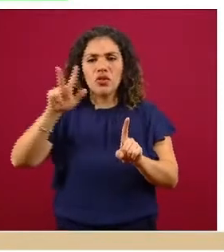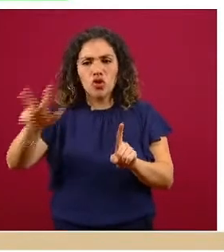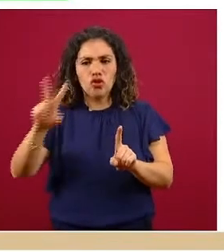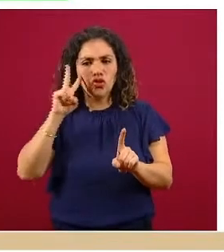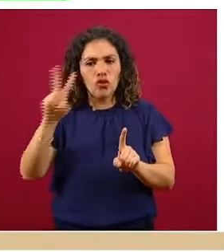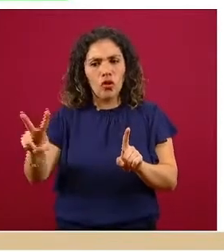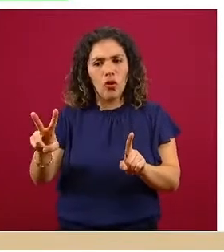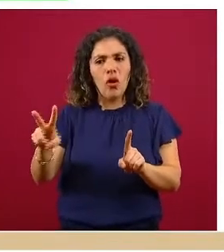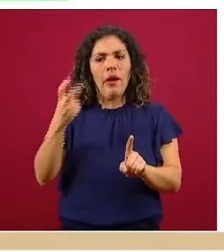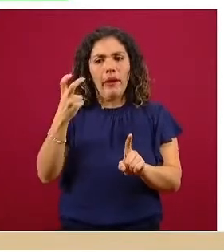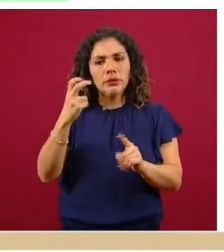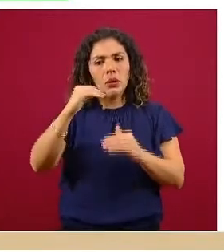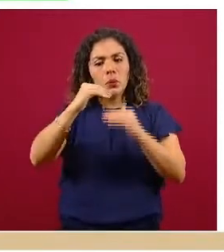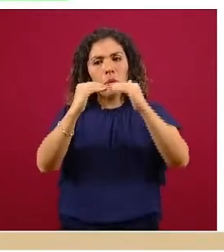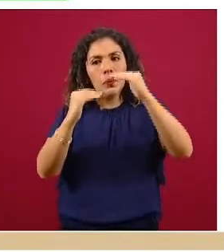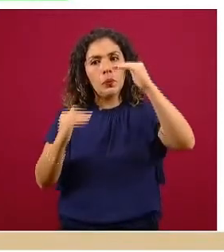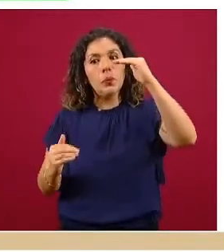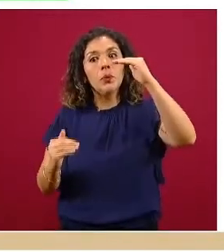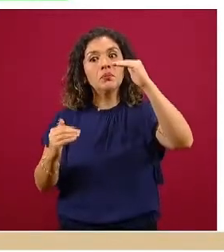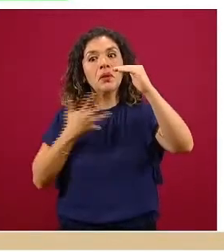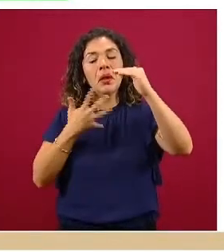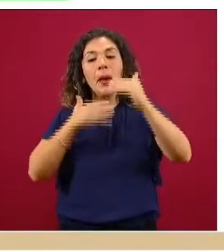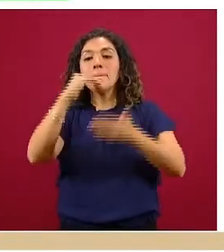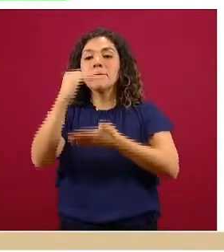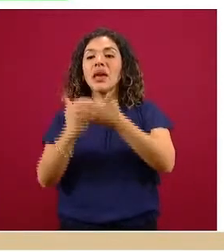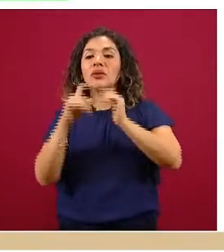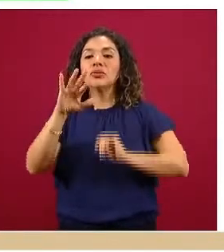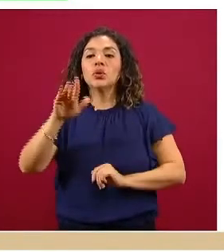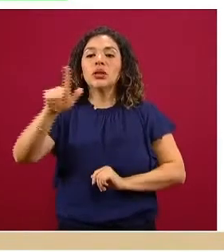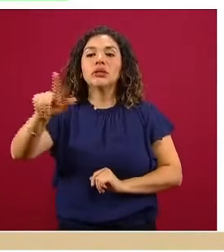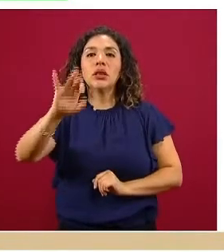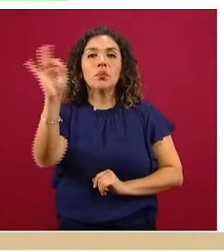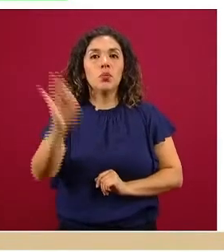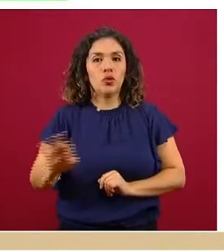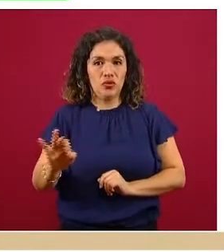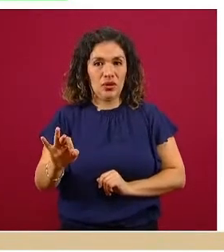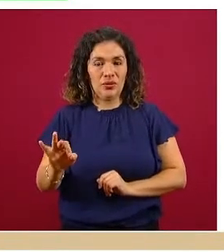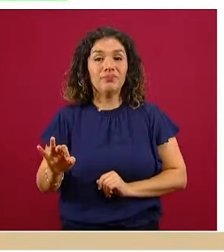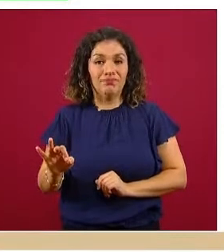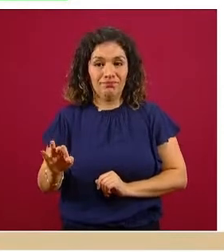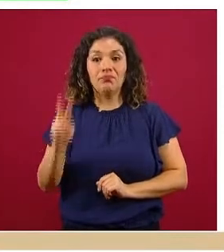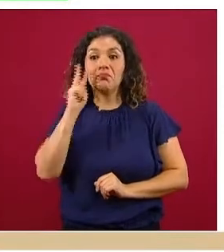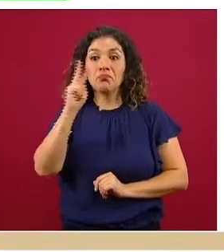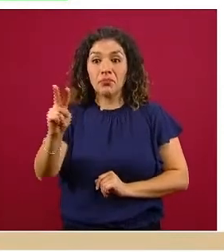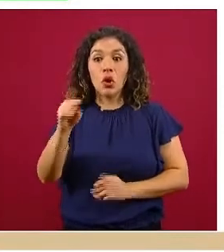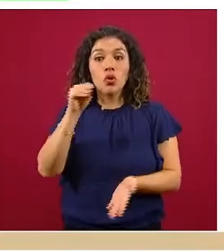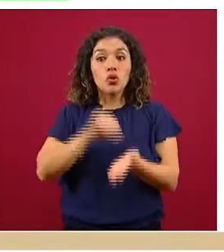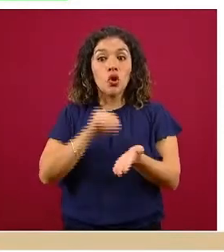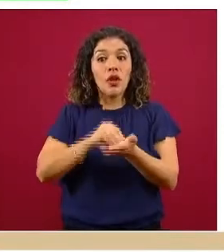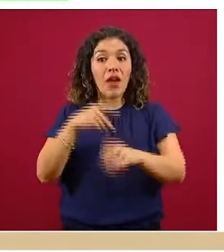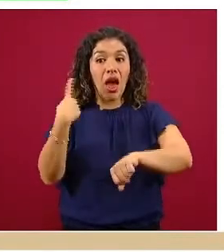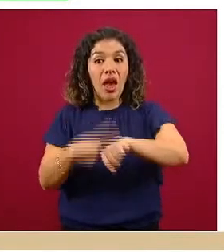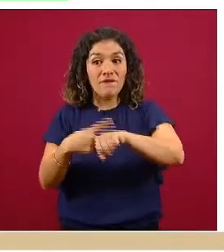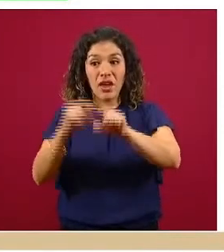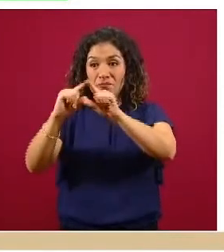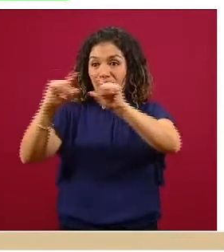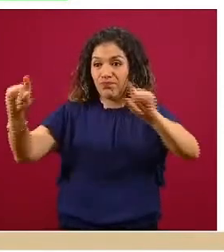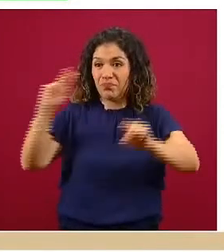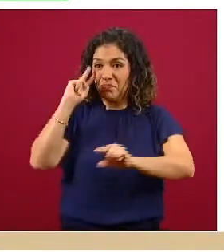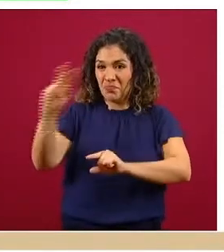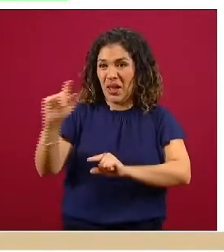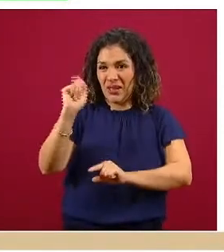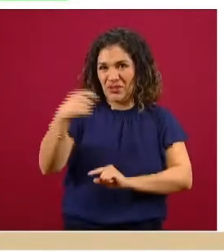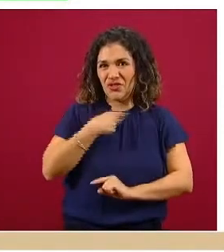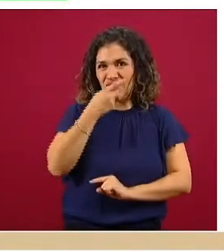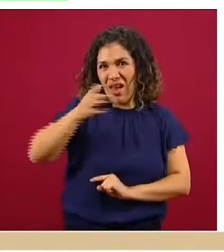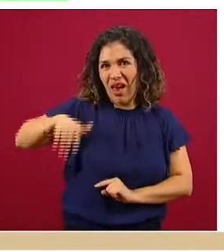28 ese descenso ha sido de un menos 57%. Vean la epidemia activa, el indicador, este porcentaje del que